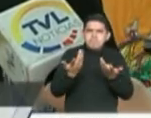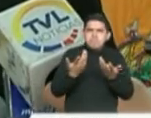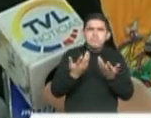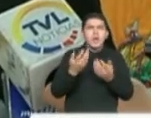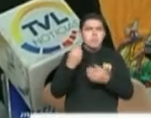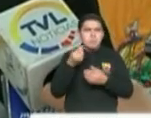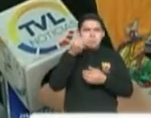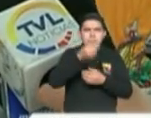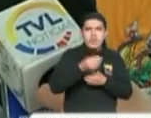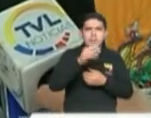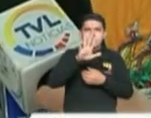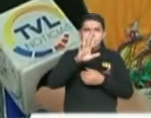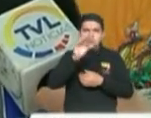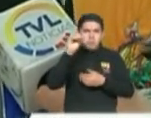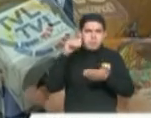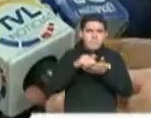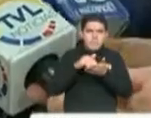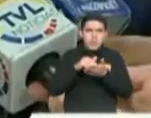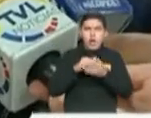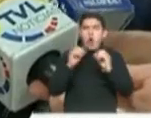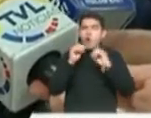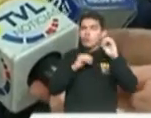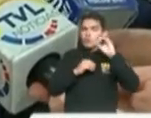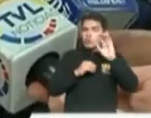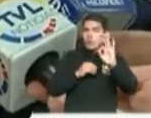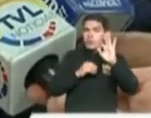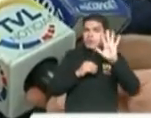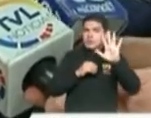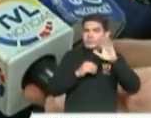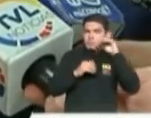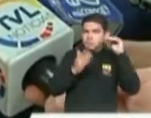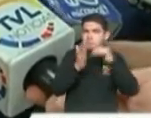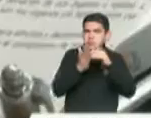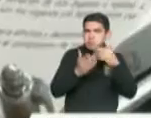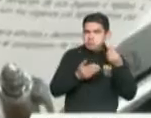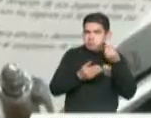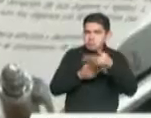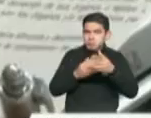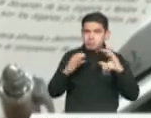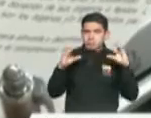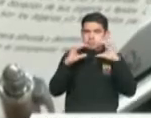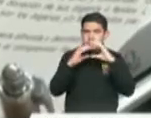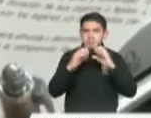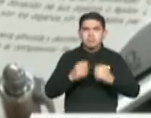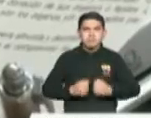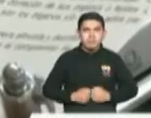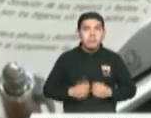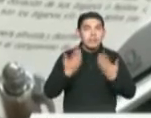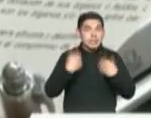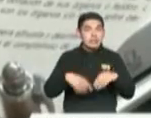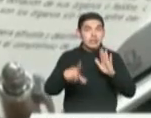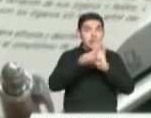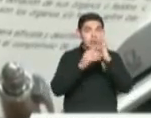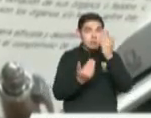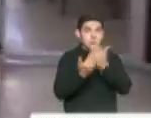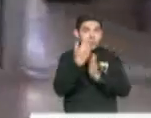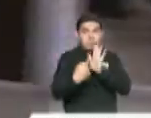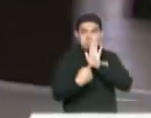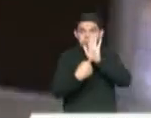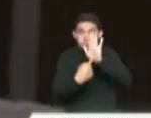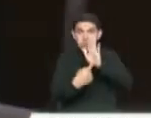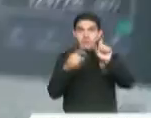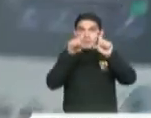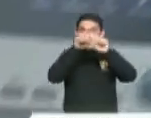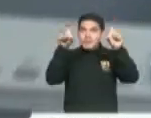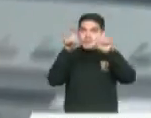mil y nosotros los 95 mil o lo que cueste la ministra de salud margarida guevara dijo que con la vigencia de esta ley las compañías